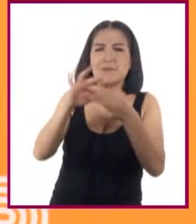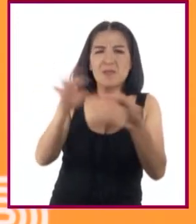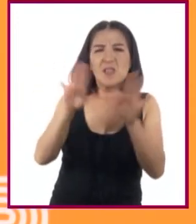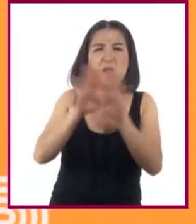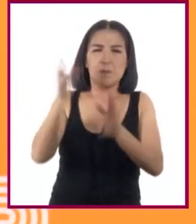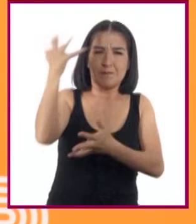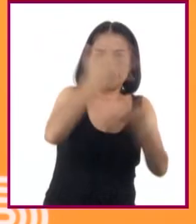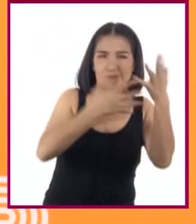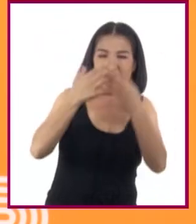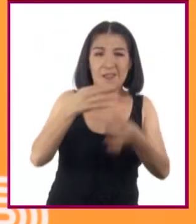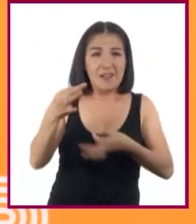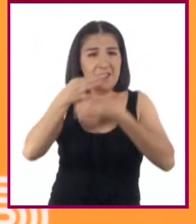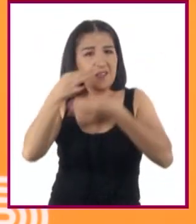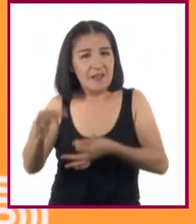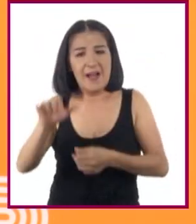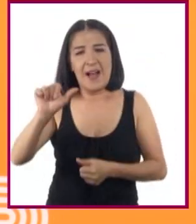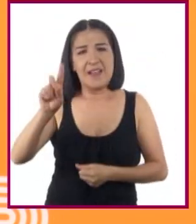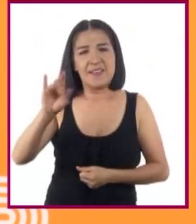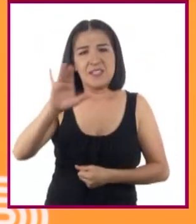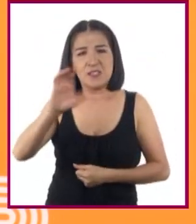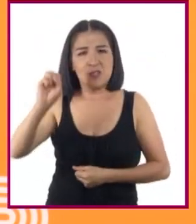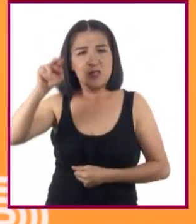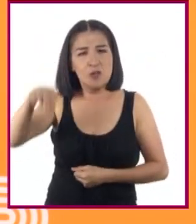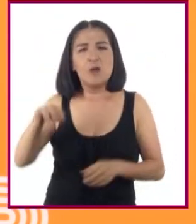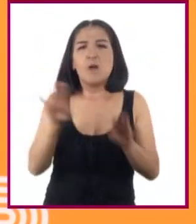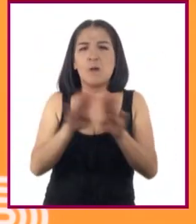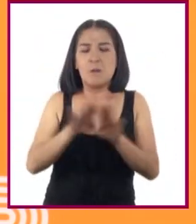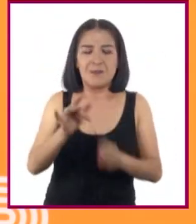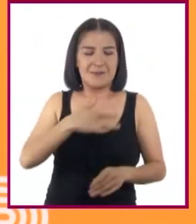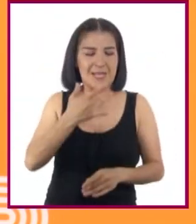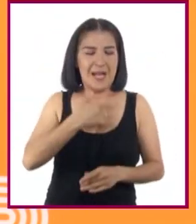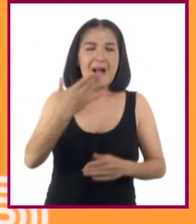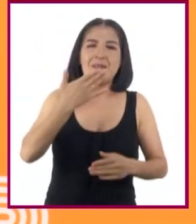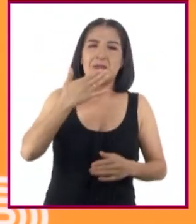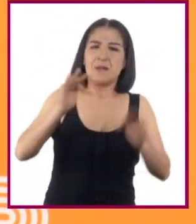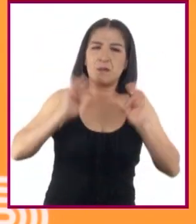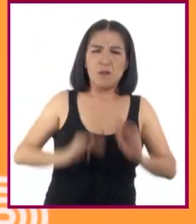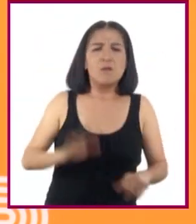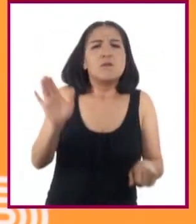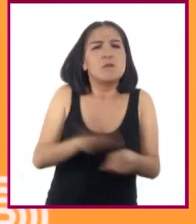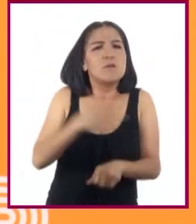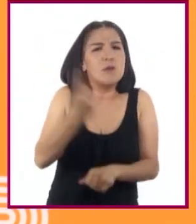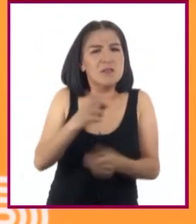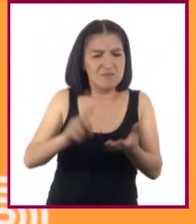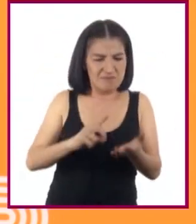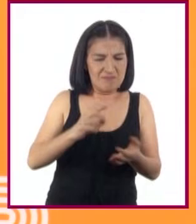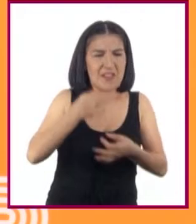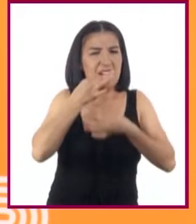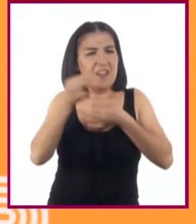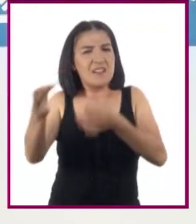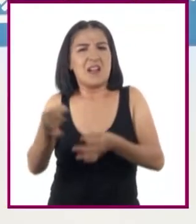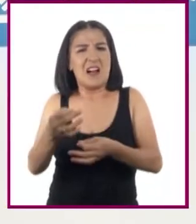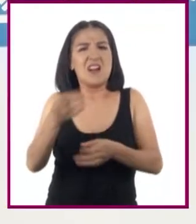Las adicciones generan una sensación de bienestar. Entonces, ¿por qué las adicciones son